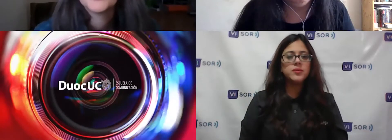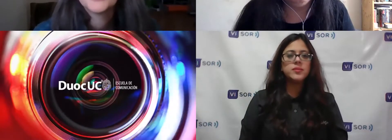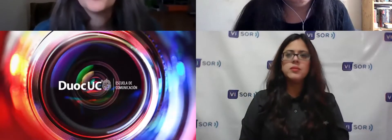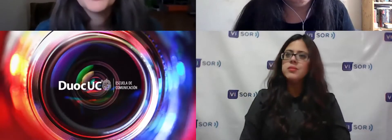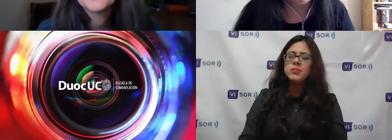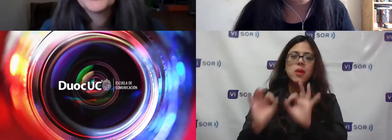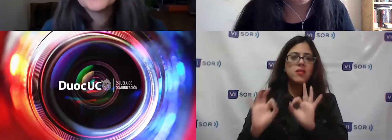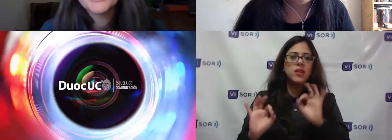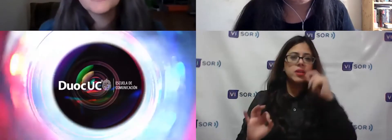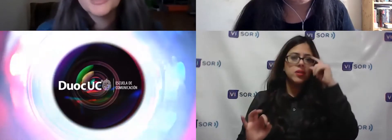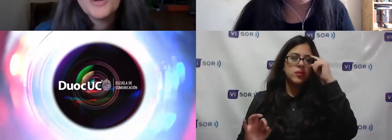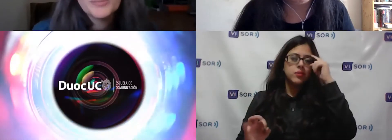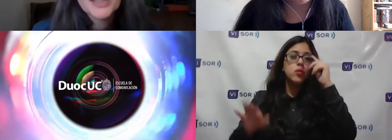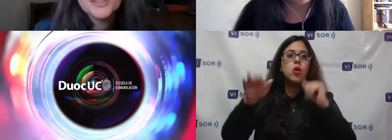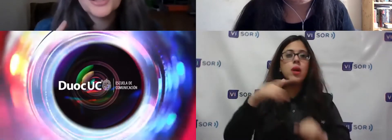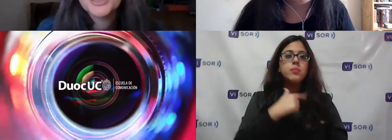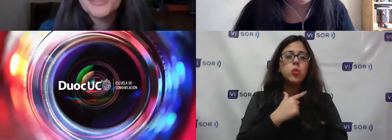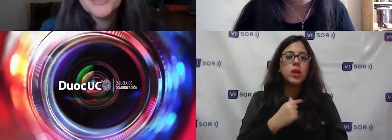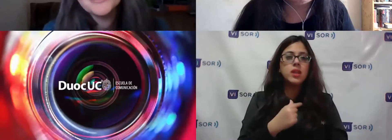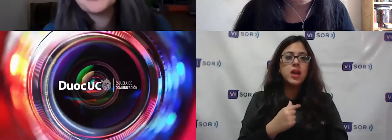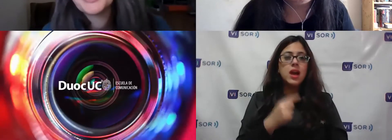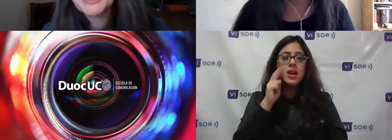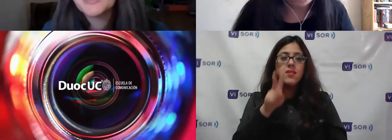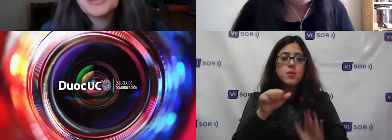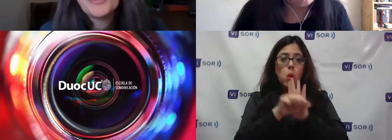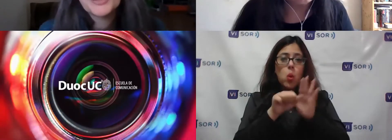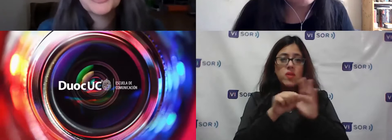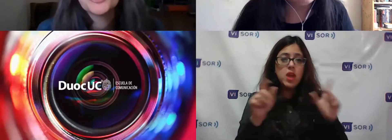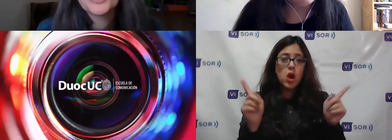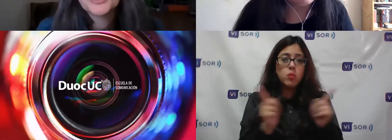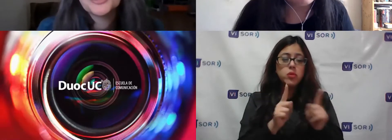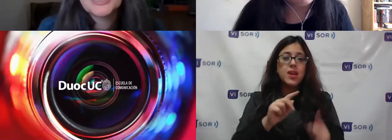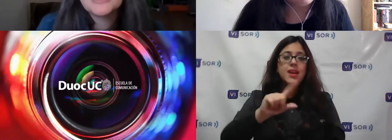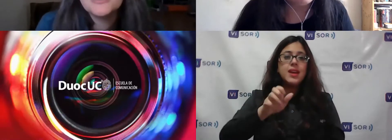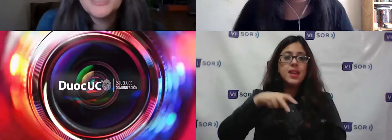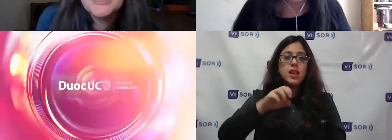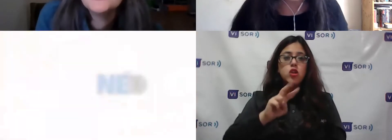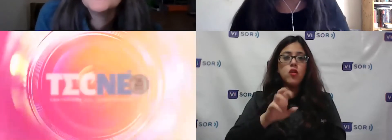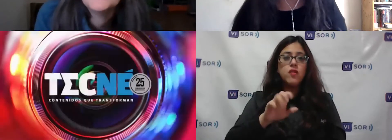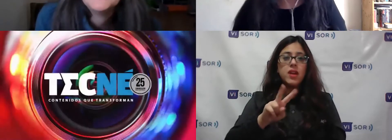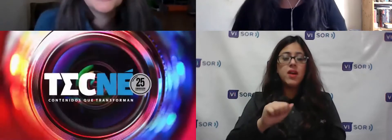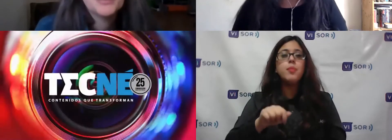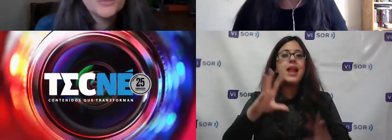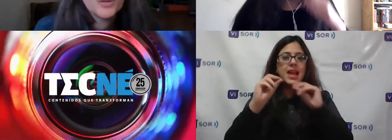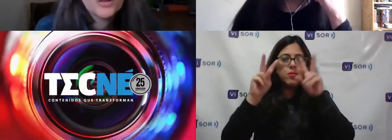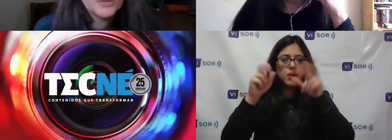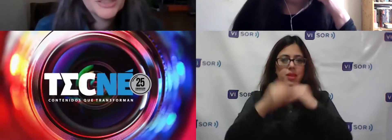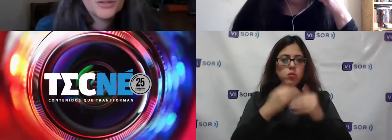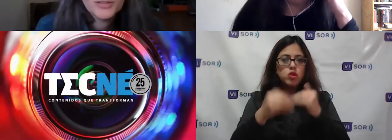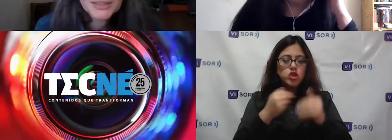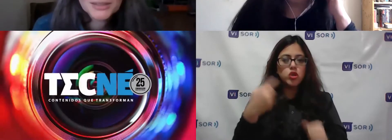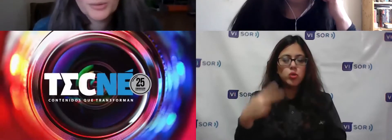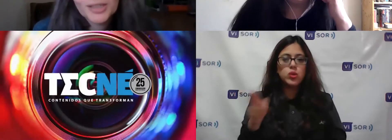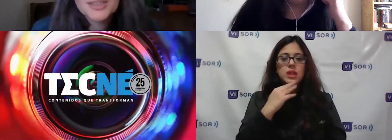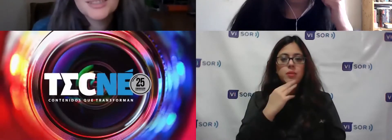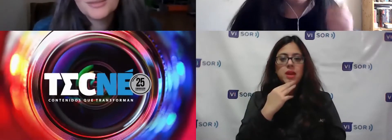hoy me gustaría que hubiera un pedacito de genoveva para que haya un poquito de tu proceso creativo ahí y también un poco como ustedes